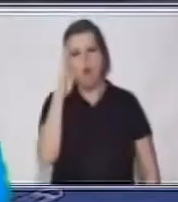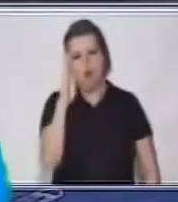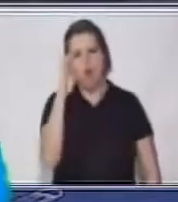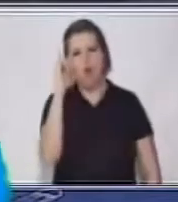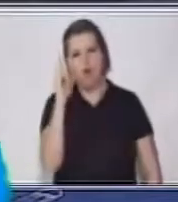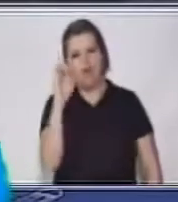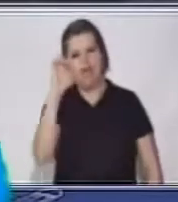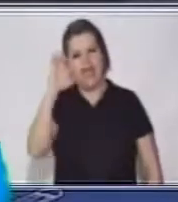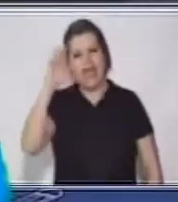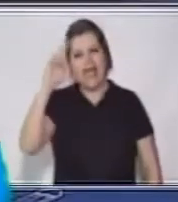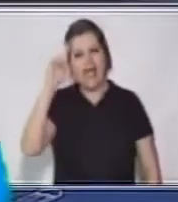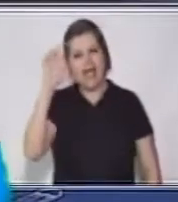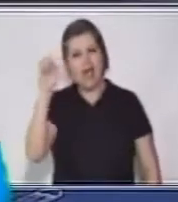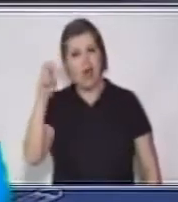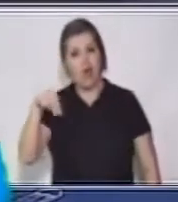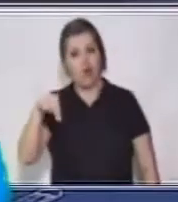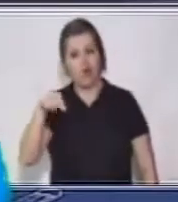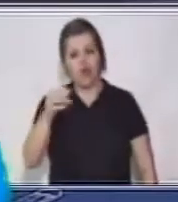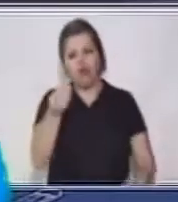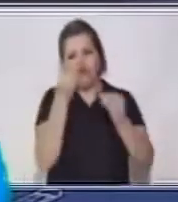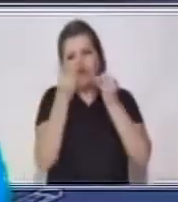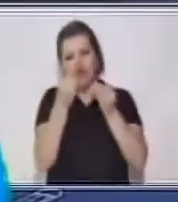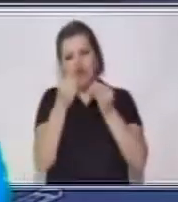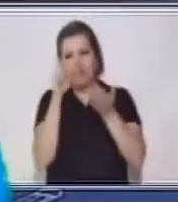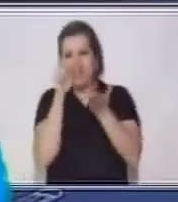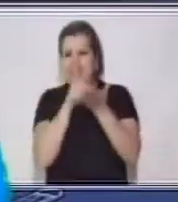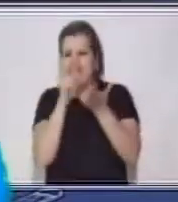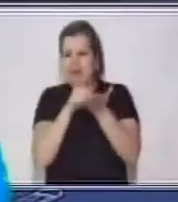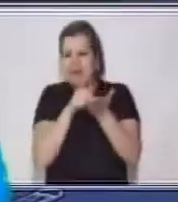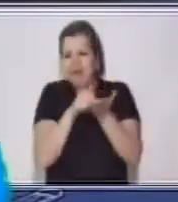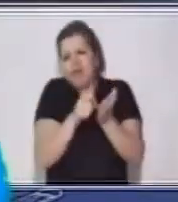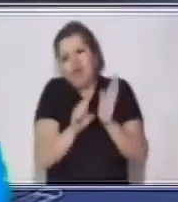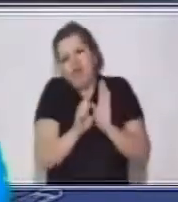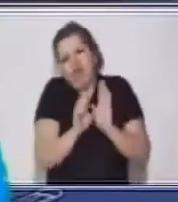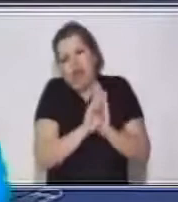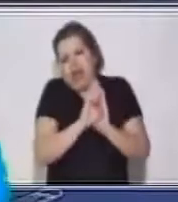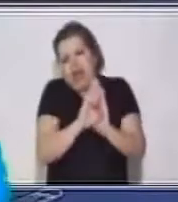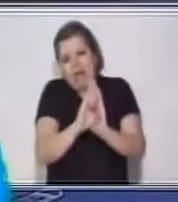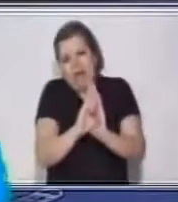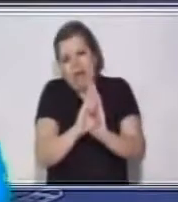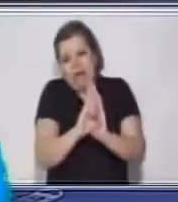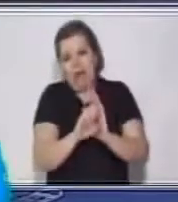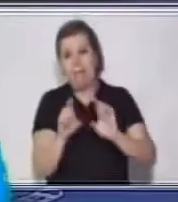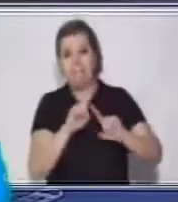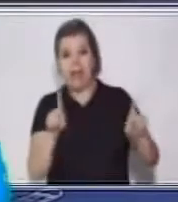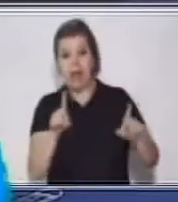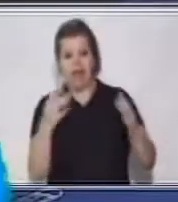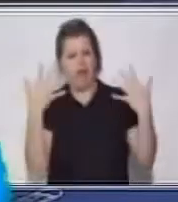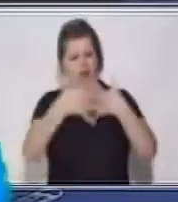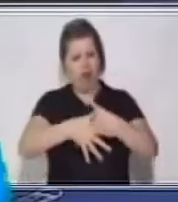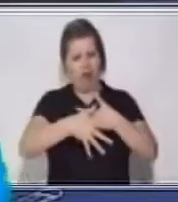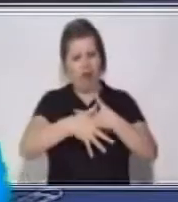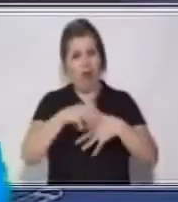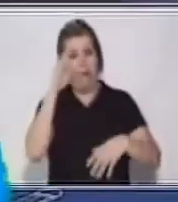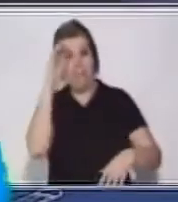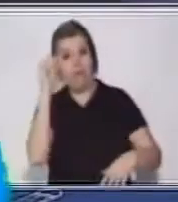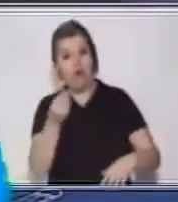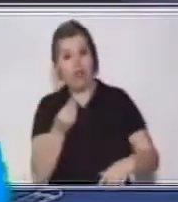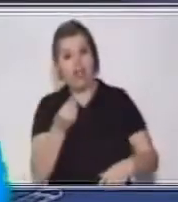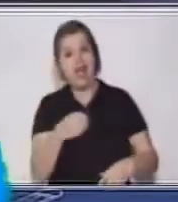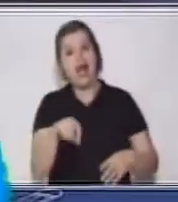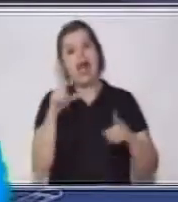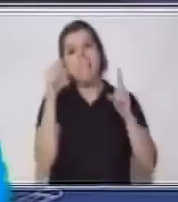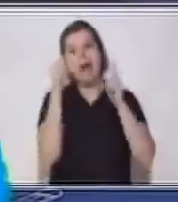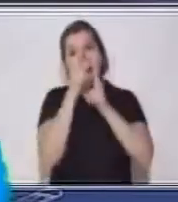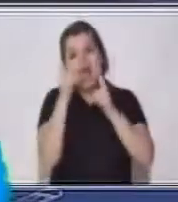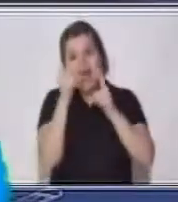totalmente incorrecta porque no es la conjugación correcta. Por lo tanto, la palabra correcta sería hubo. A pesar de que estemos hablando